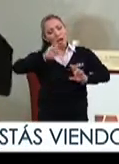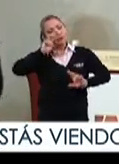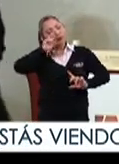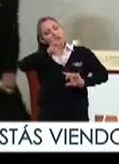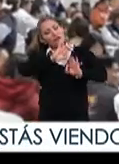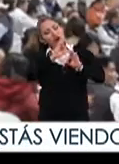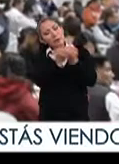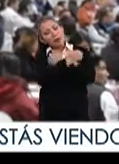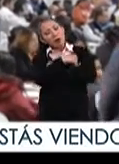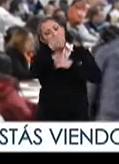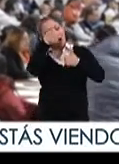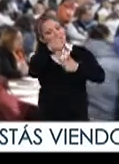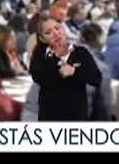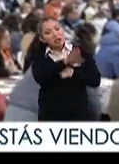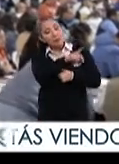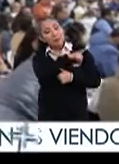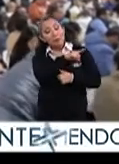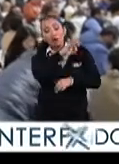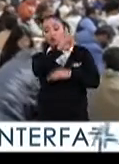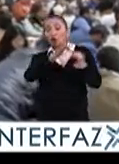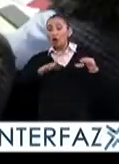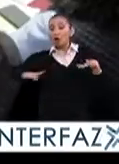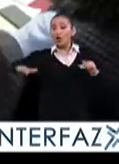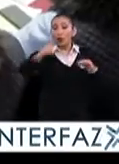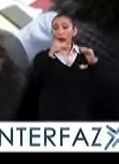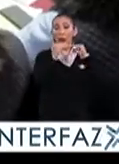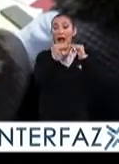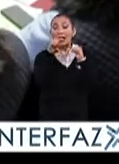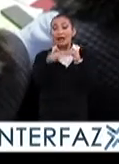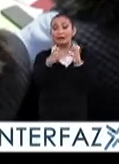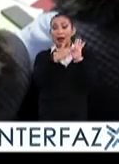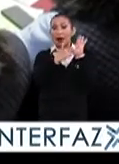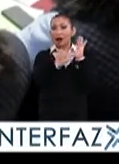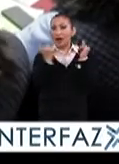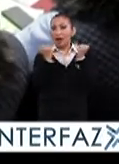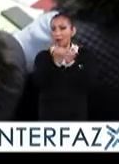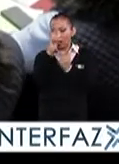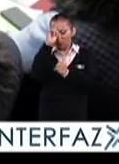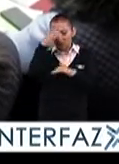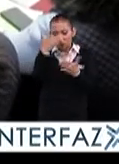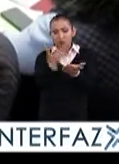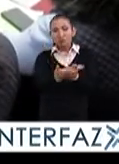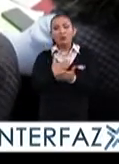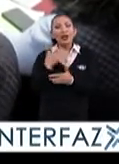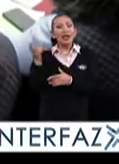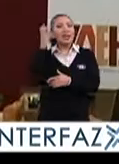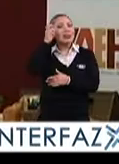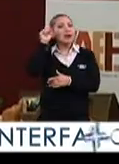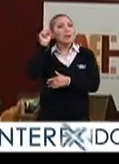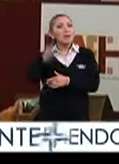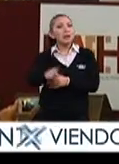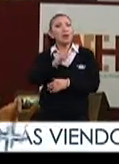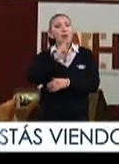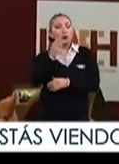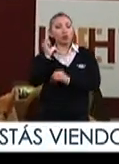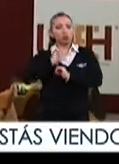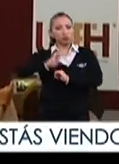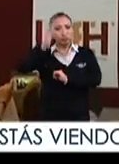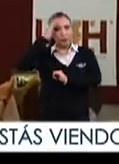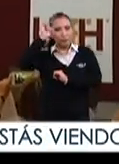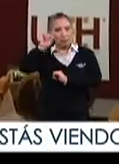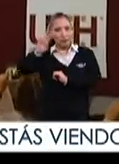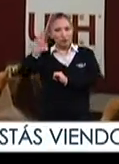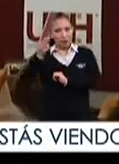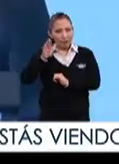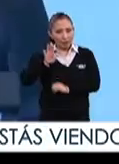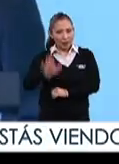modelo de educación. Debía ser para todos. Esta premisa también fue expuesta en el Foro Hidalguense en voz del rector de esa